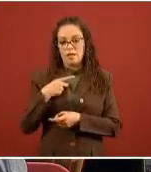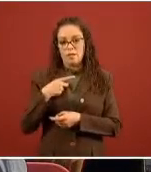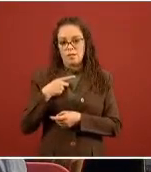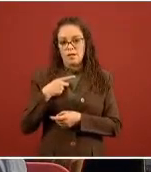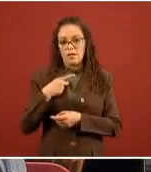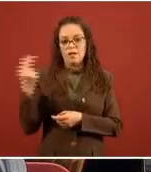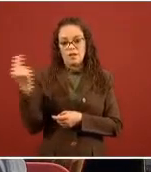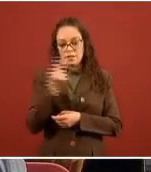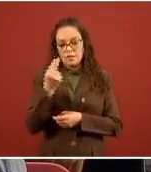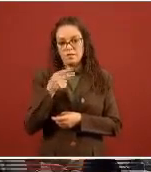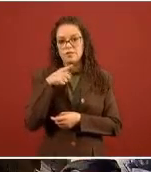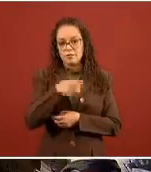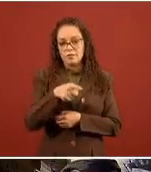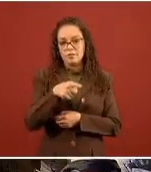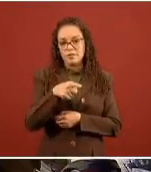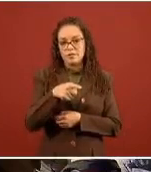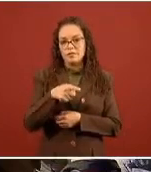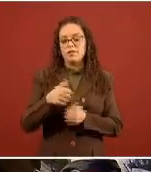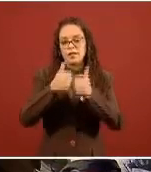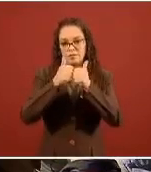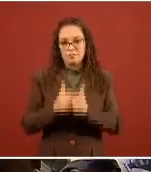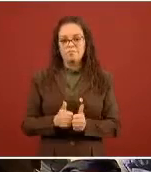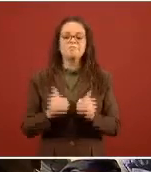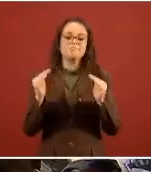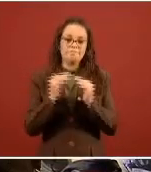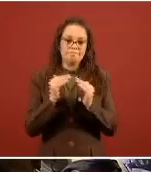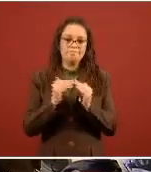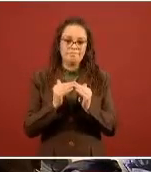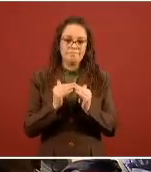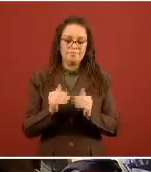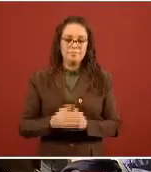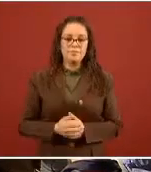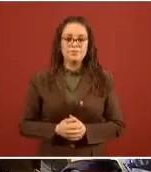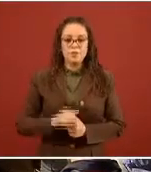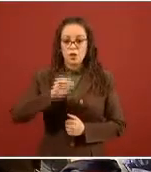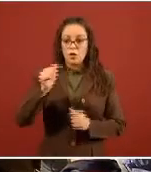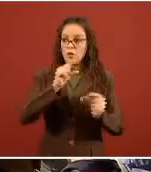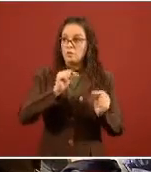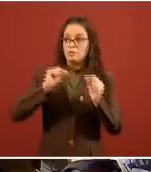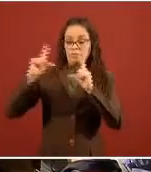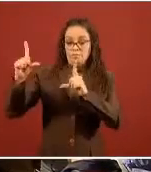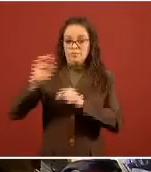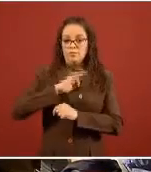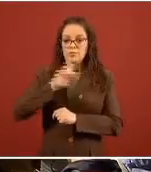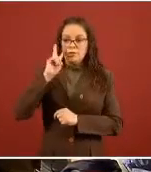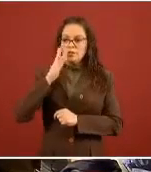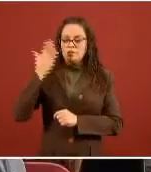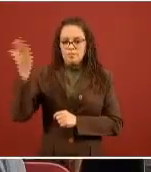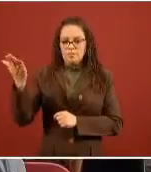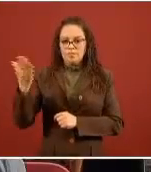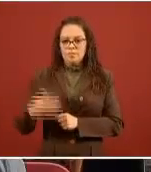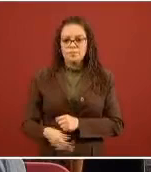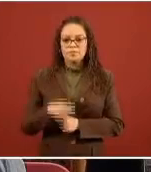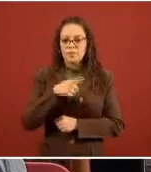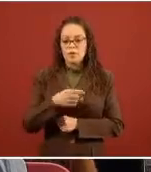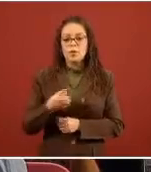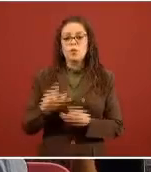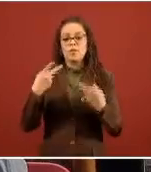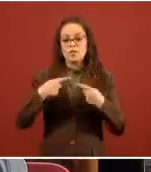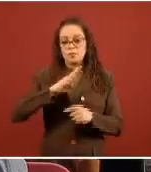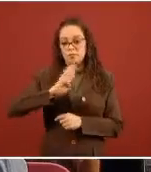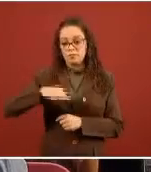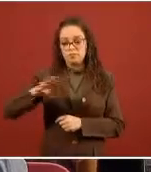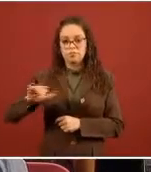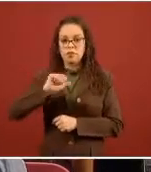a quedarse en casa. La siguiente diapositiva, tenemos la distribución de la letalidad por entidad